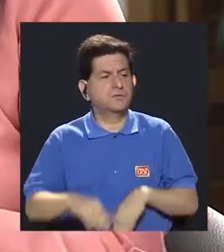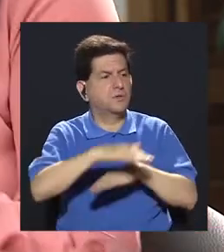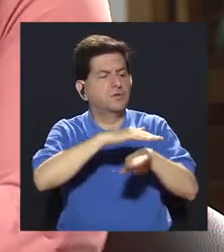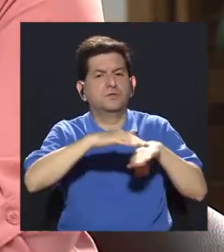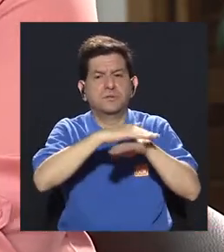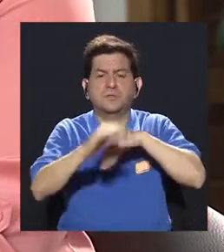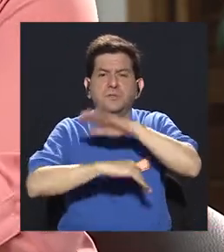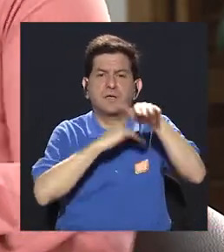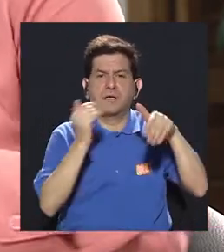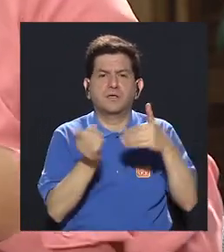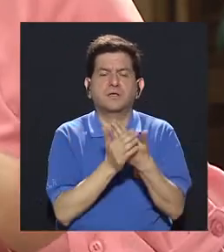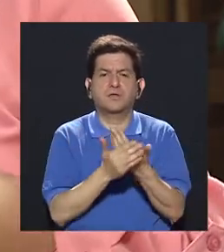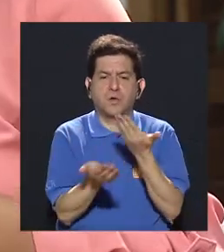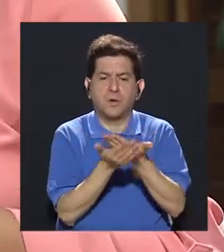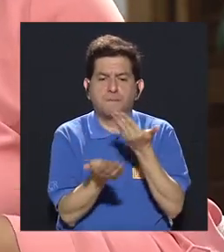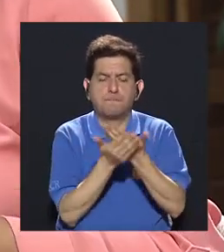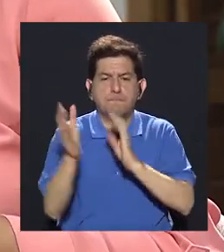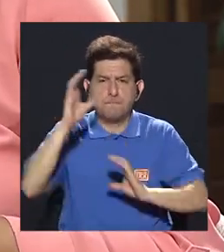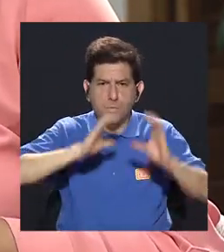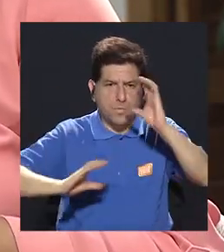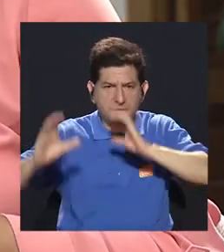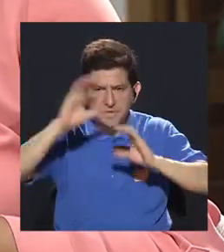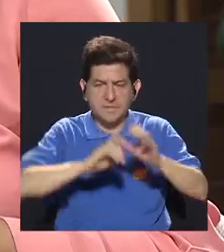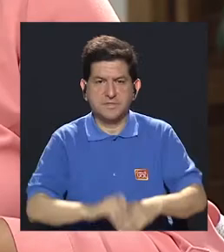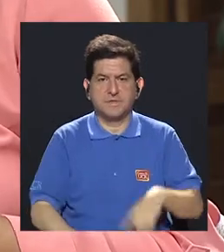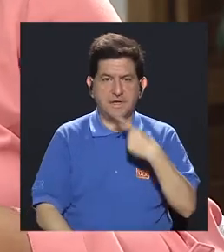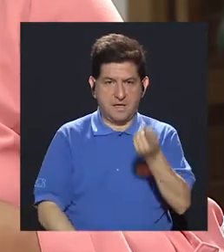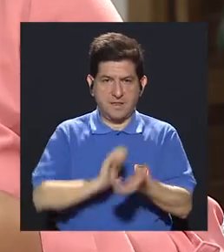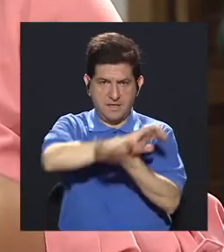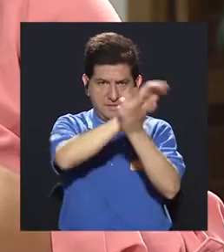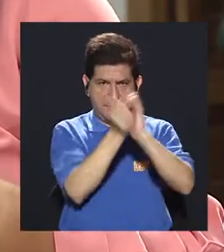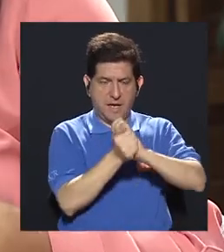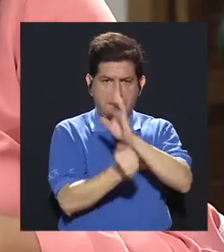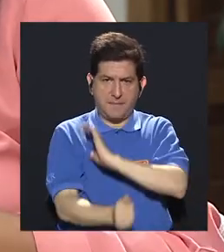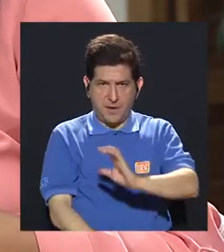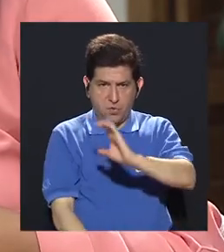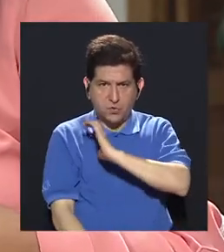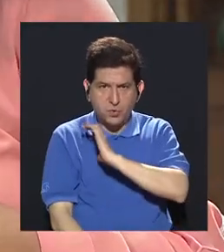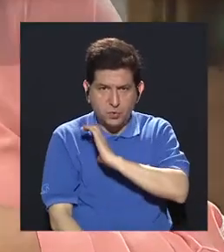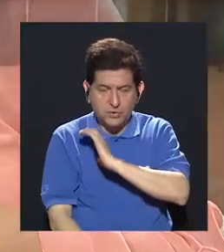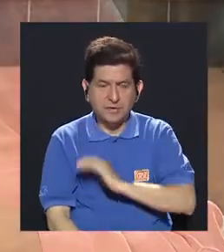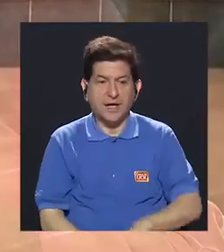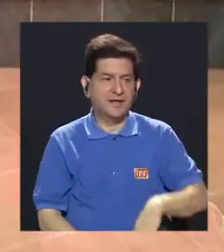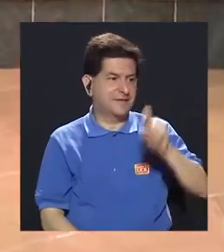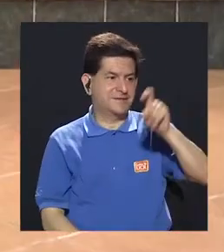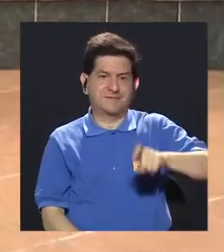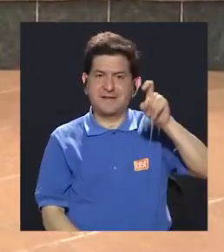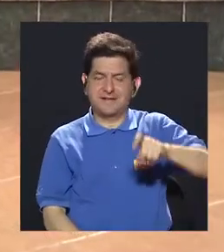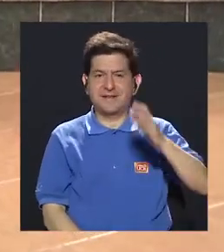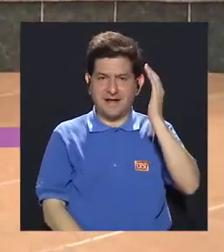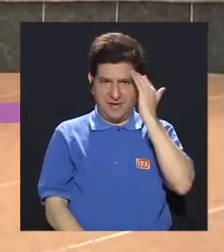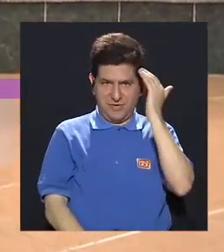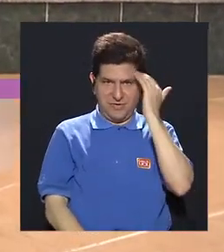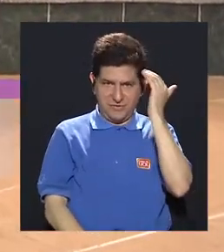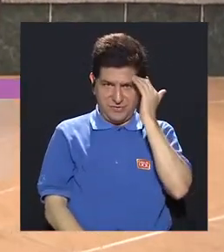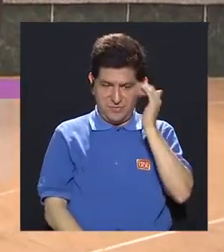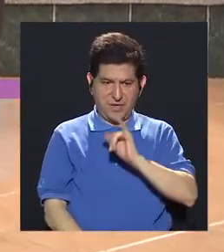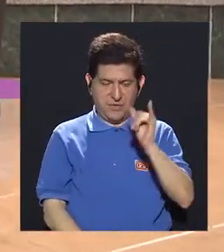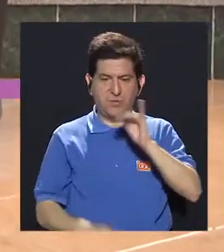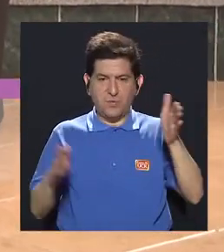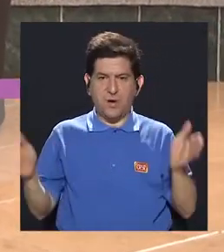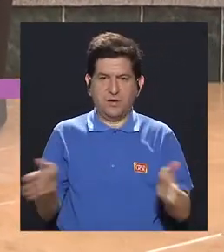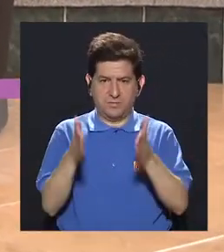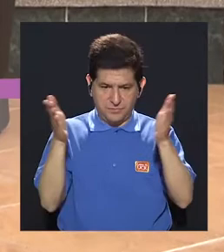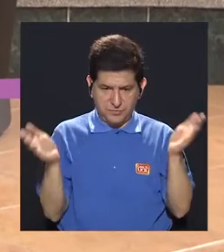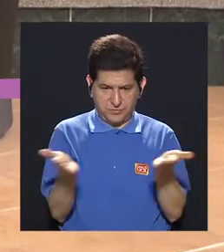nos estamos basando en toda la evidencia científica, ¿verdad?, que dice que para cambiar comportamientos se necesitan no solo conocimientos, sino